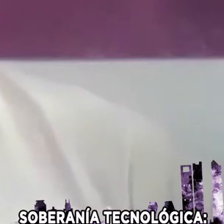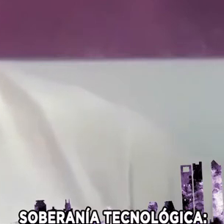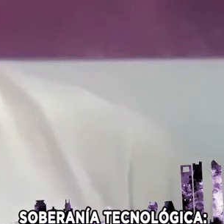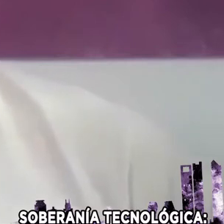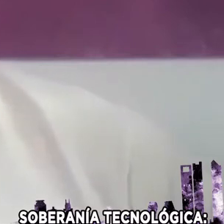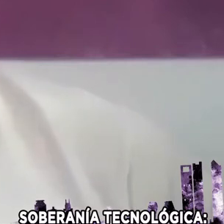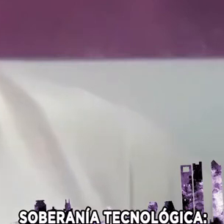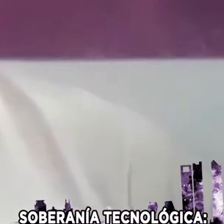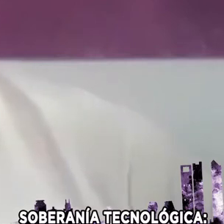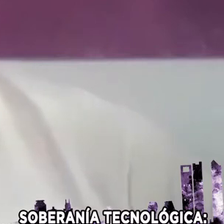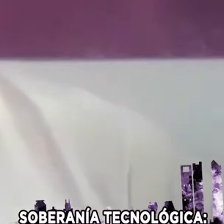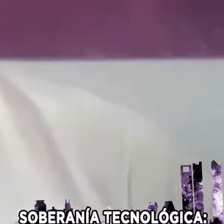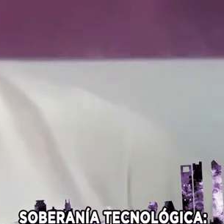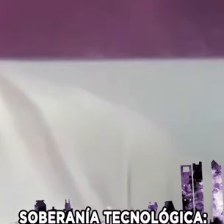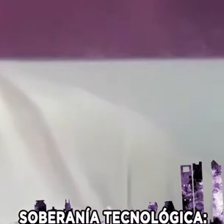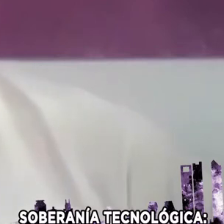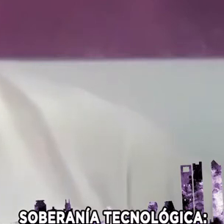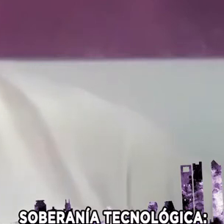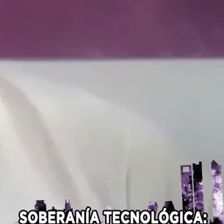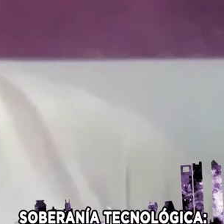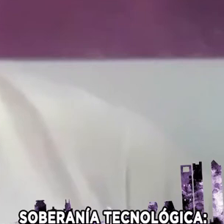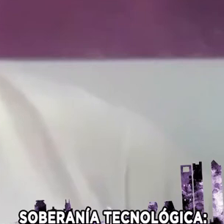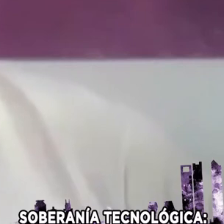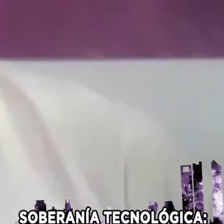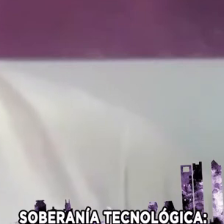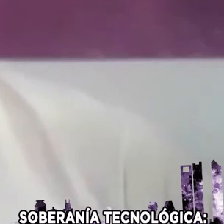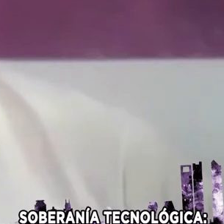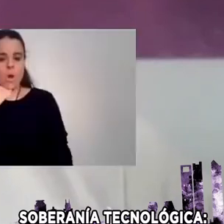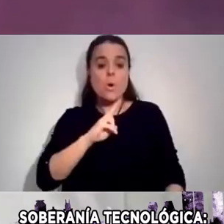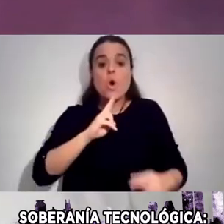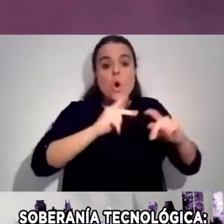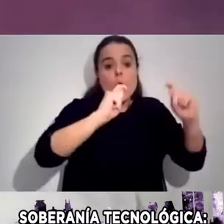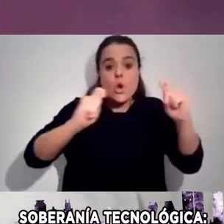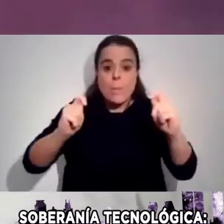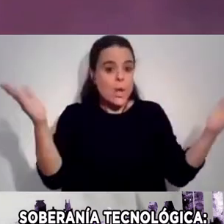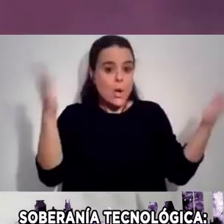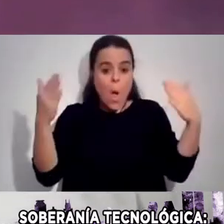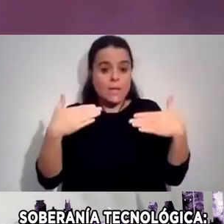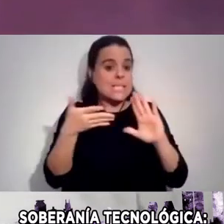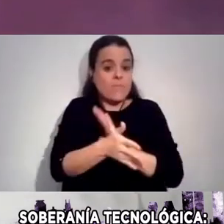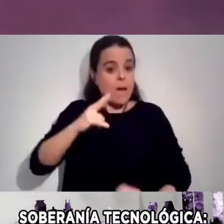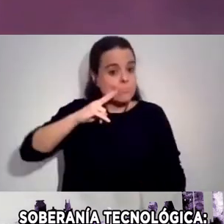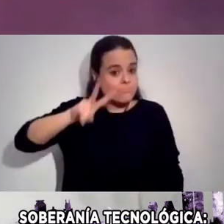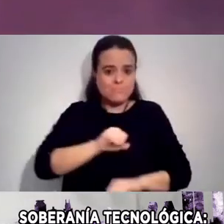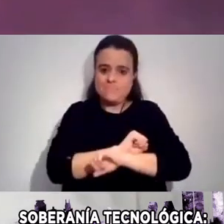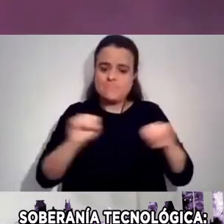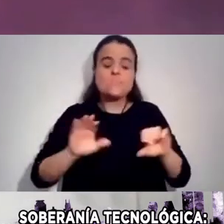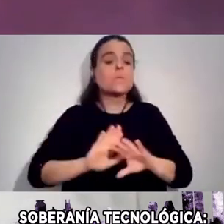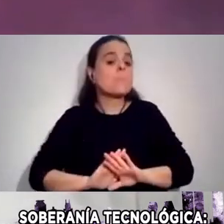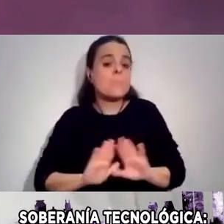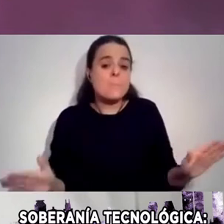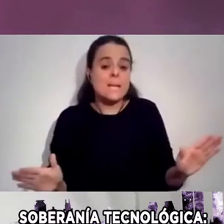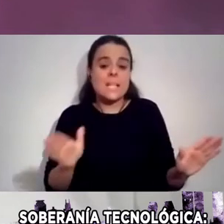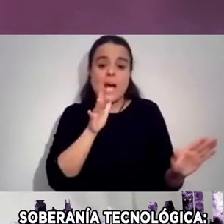veces que estamos aquejados de algunos males, pero no les ponemos nombre, entonces no les sabemos reconocer. Bueno, pues sin más preámbulos, le doy paso a